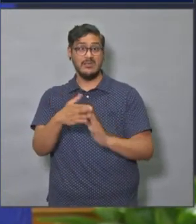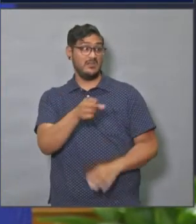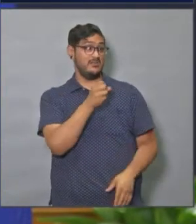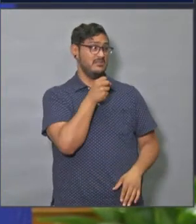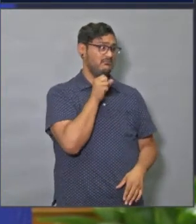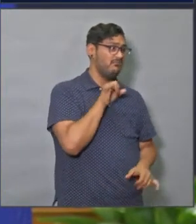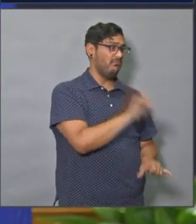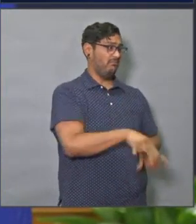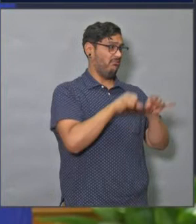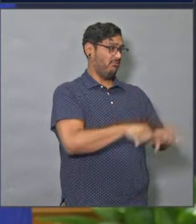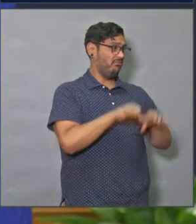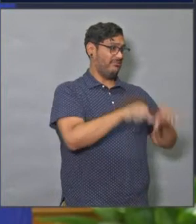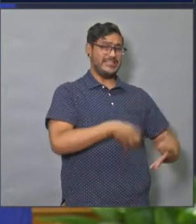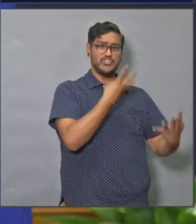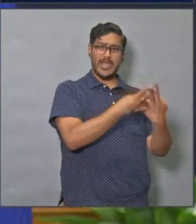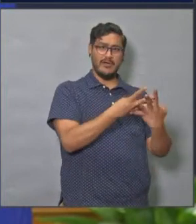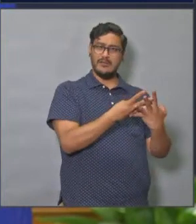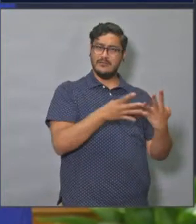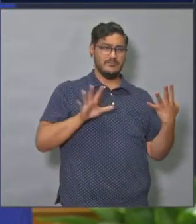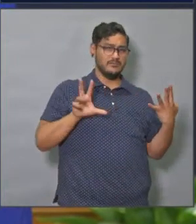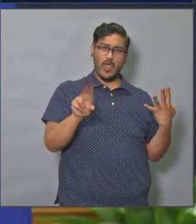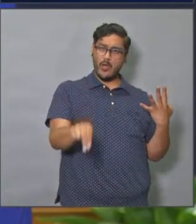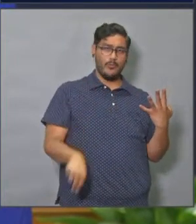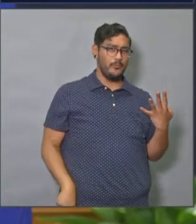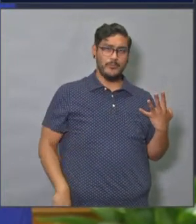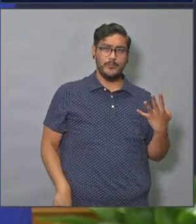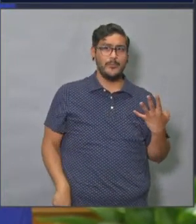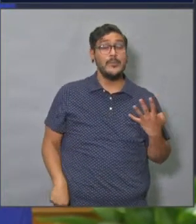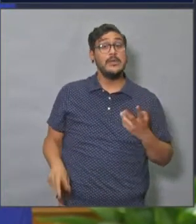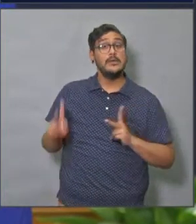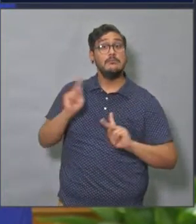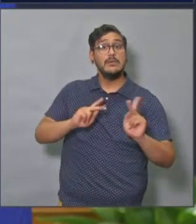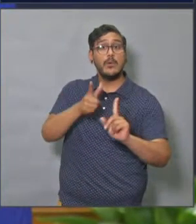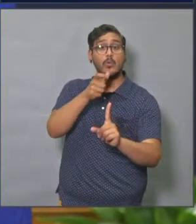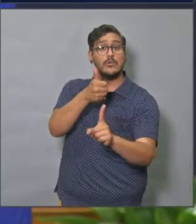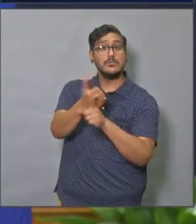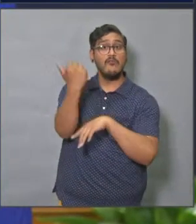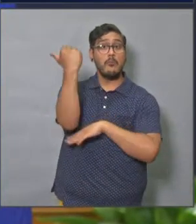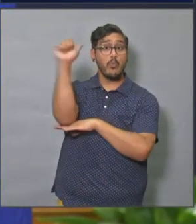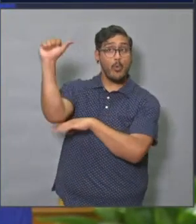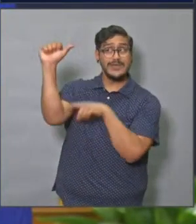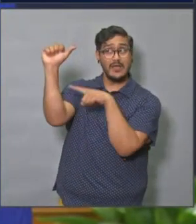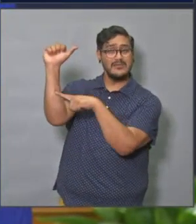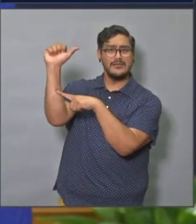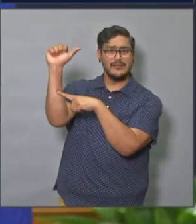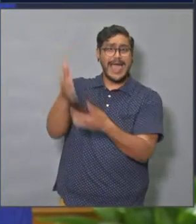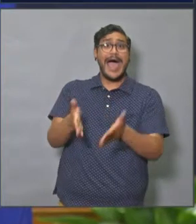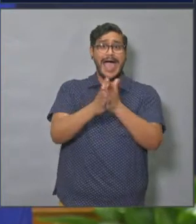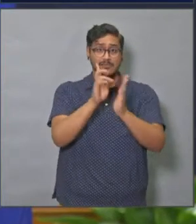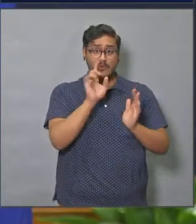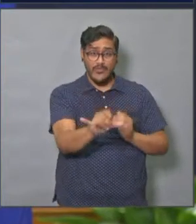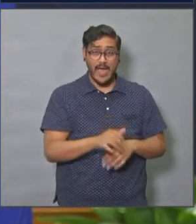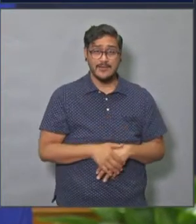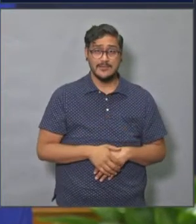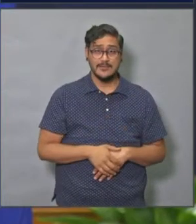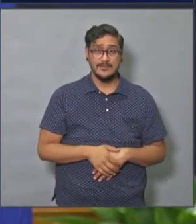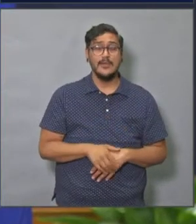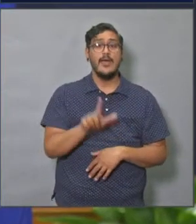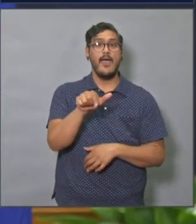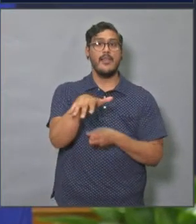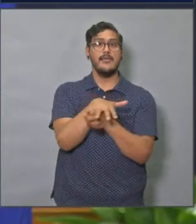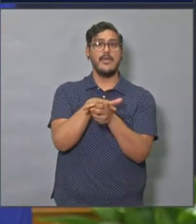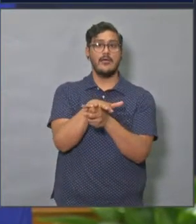en la cárcel. Y las personas protestando también piden esto. El Condado de Los Ángeles va a